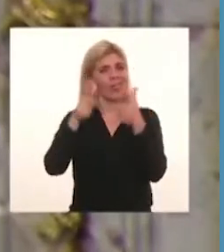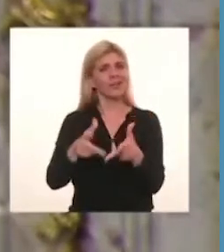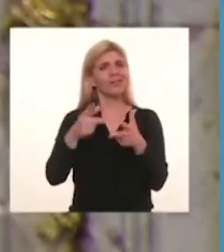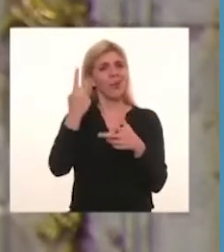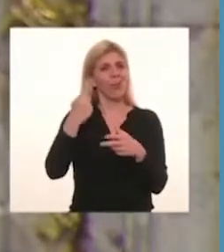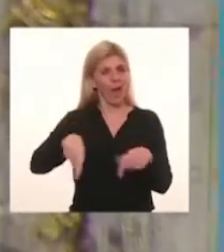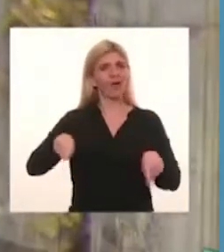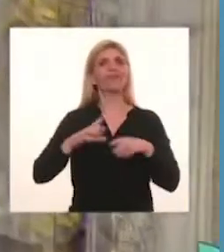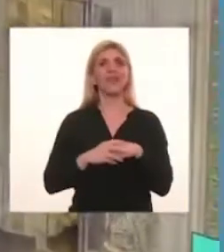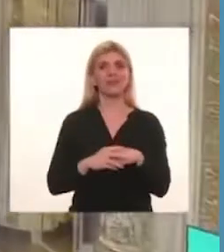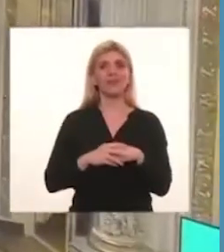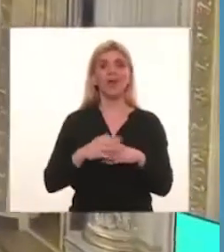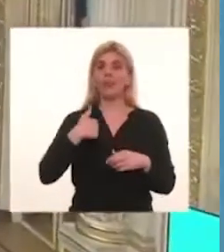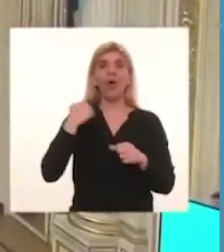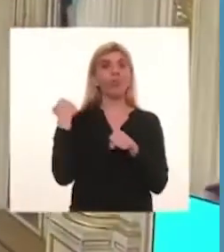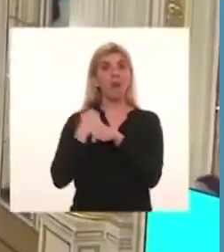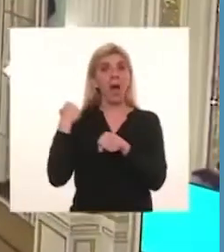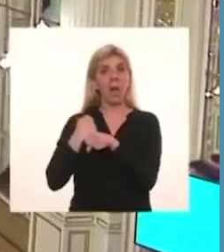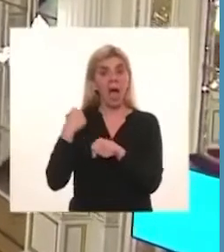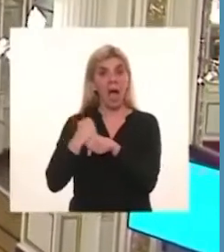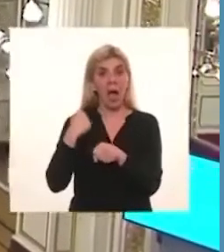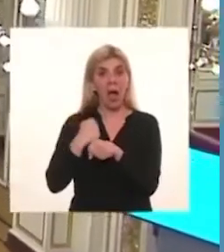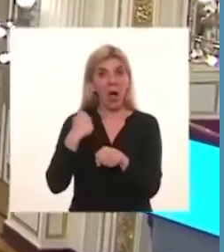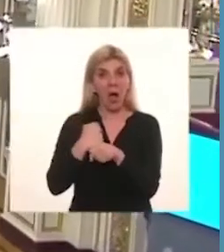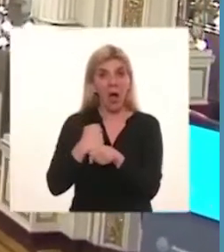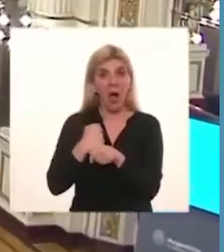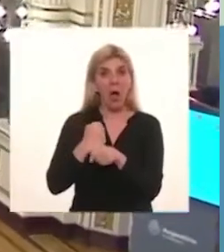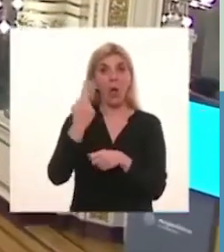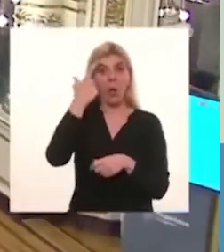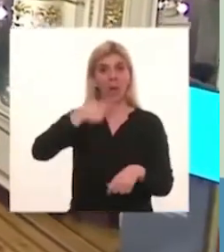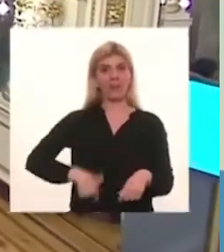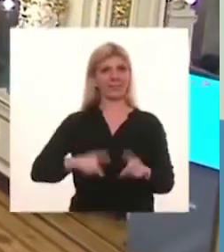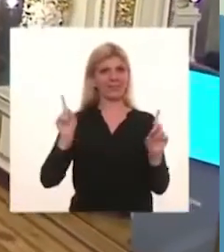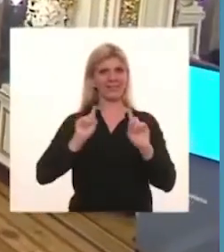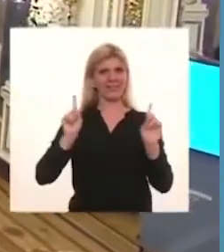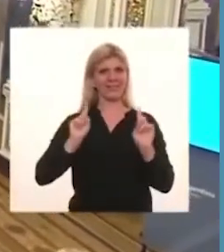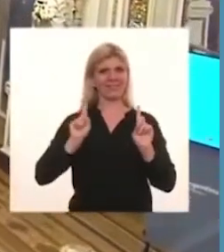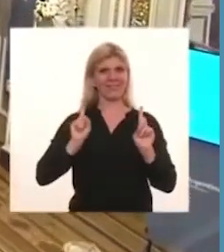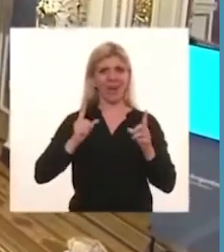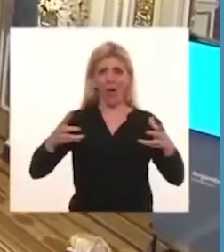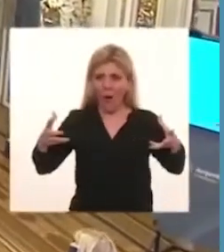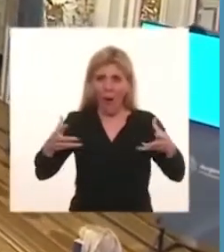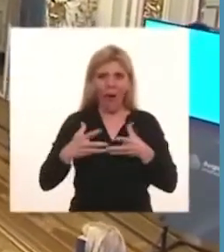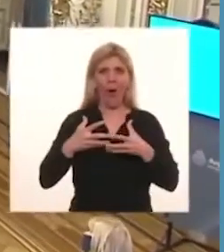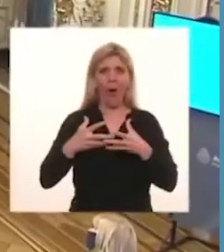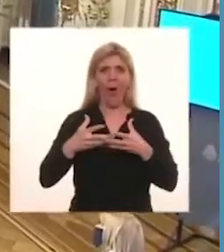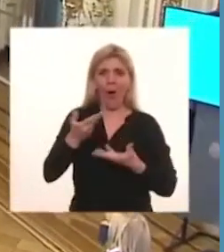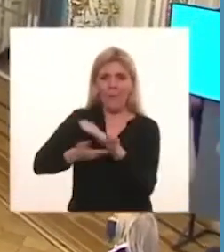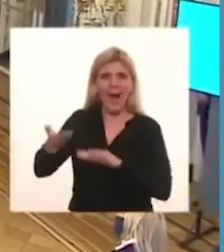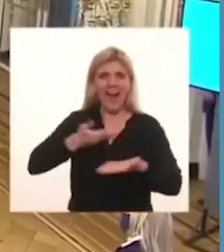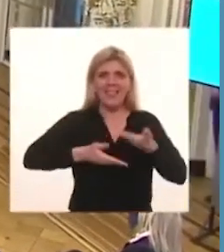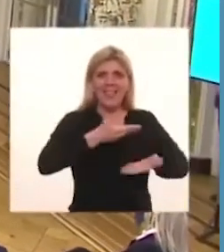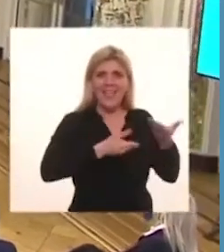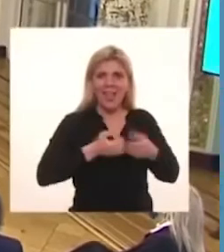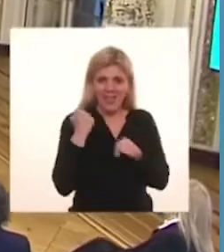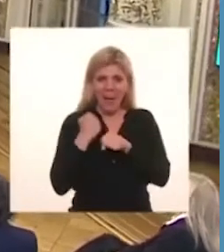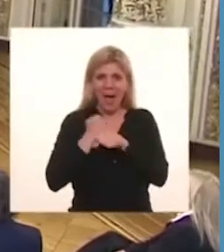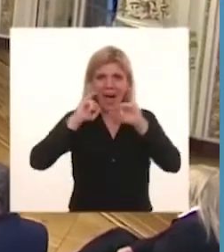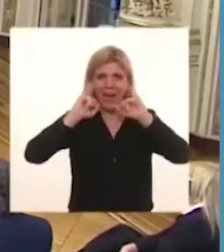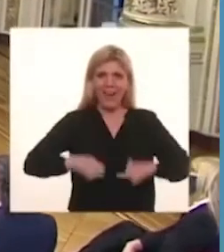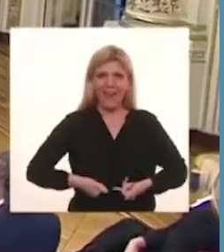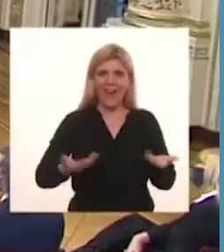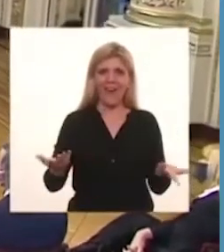el presidente de AFA, Claudio Tapia. 16 de octubre, Día Mundial de la Alimentación.